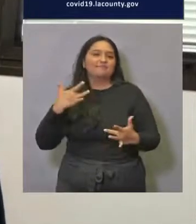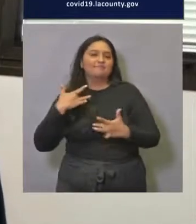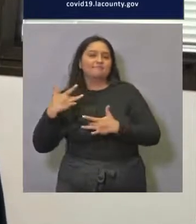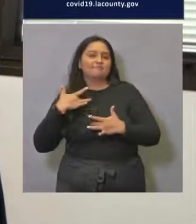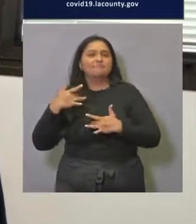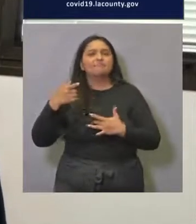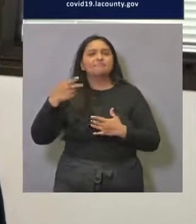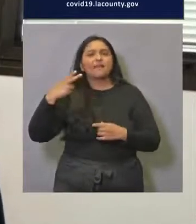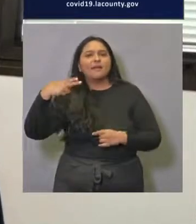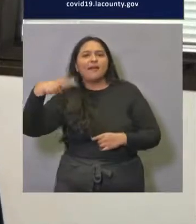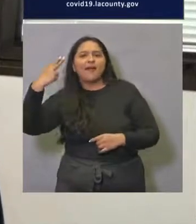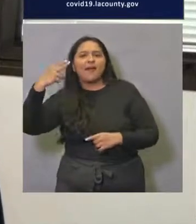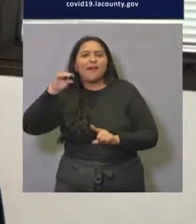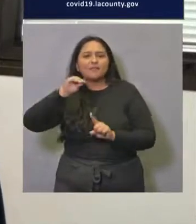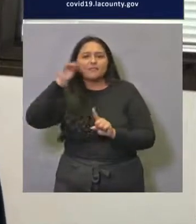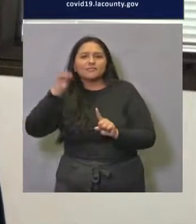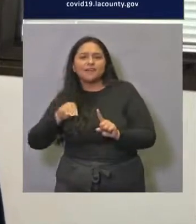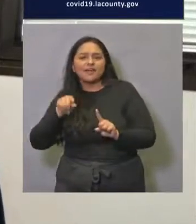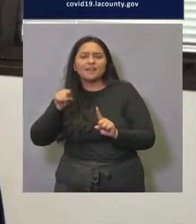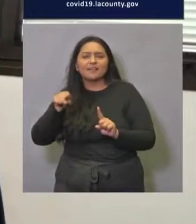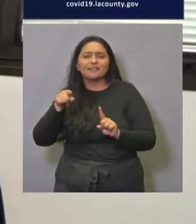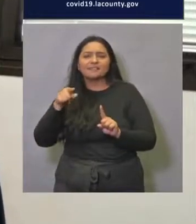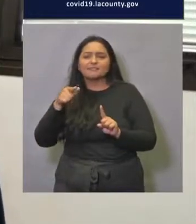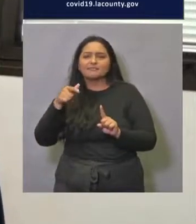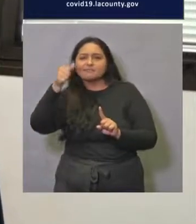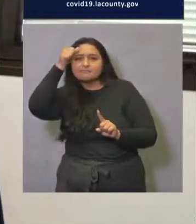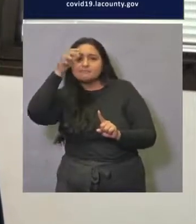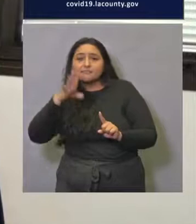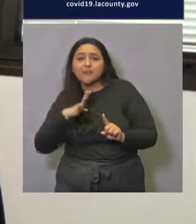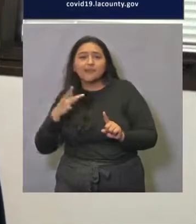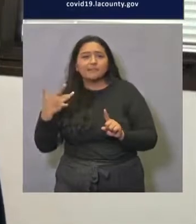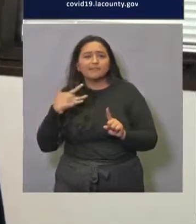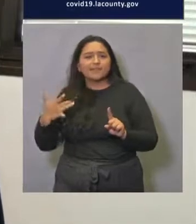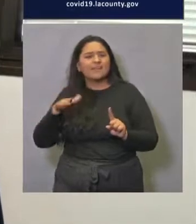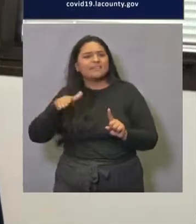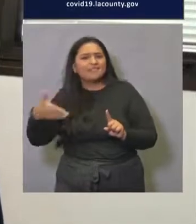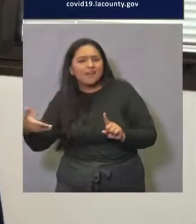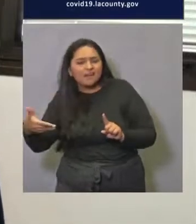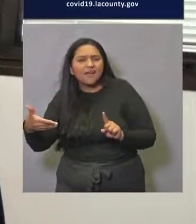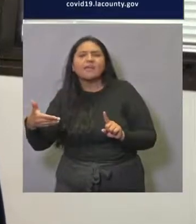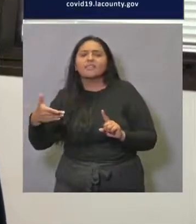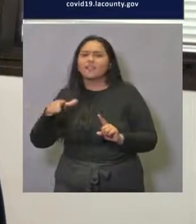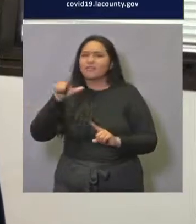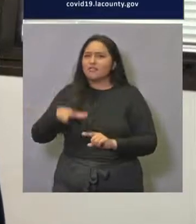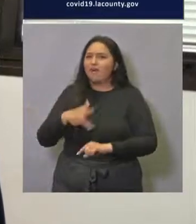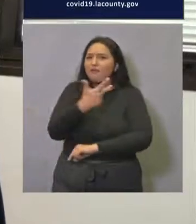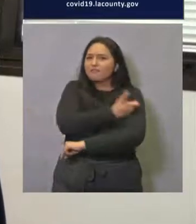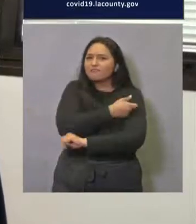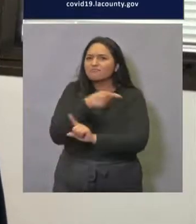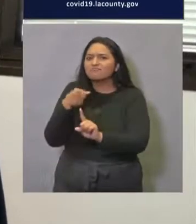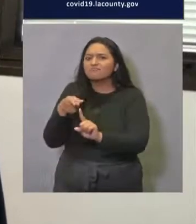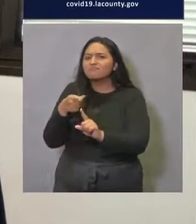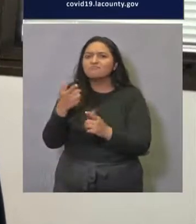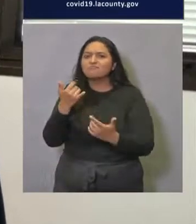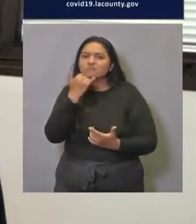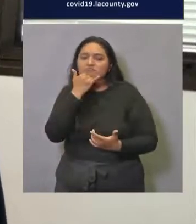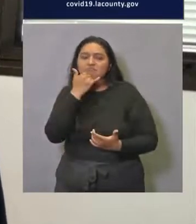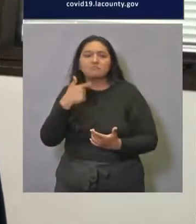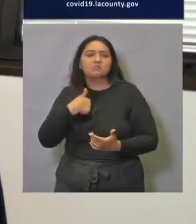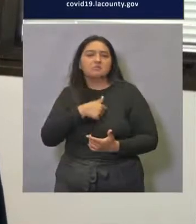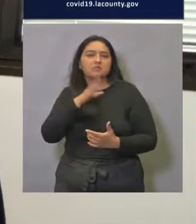más altas de fallecimientos y tasas más bajas de vacunación entre los hombres en el condado de Los